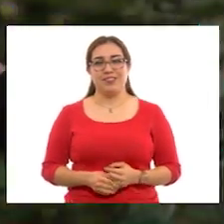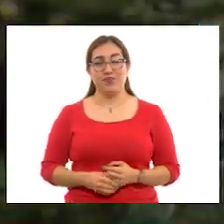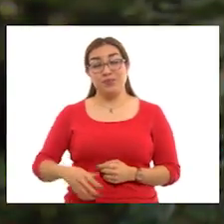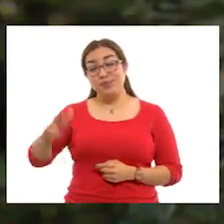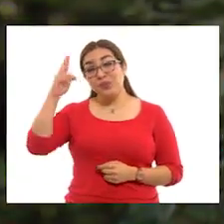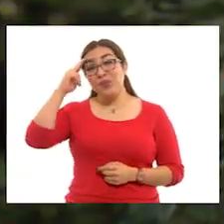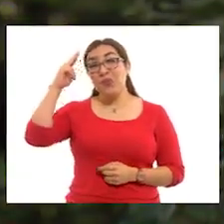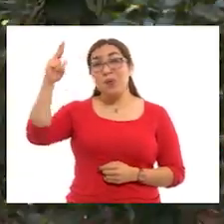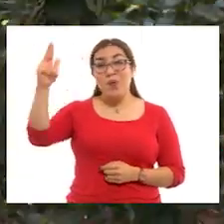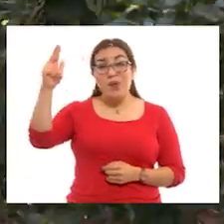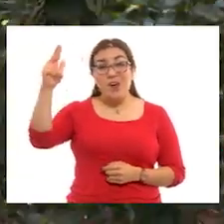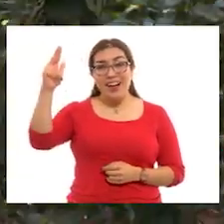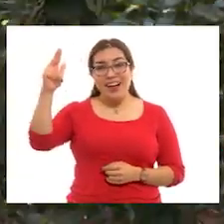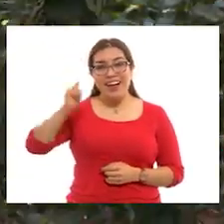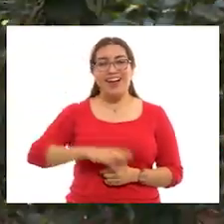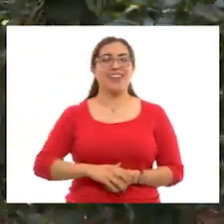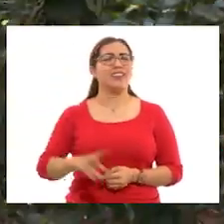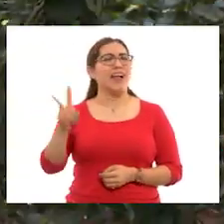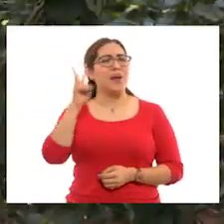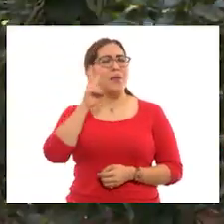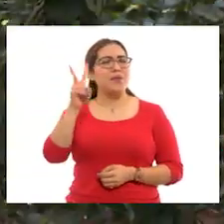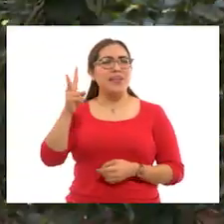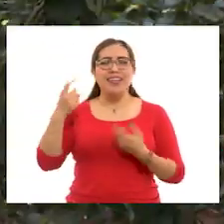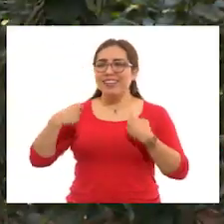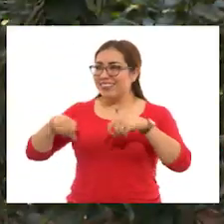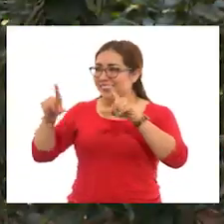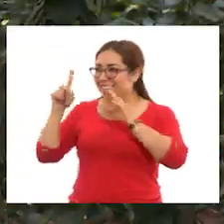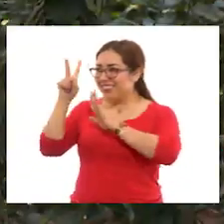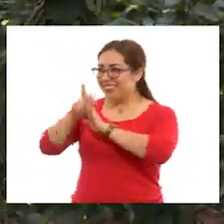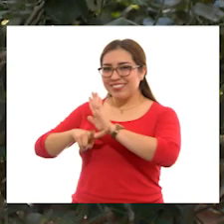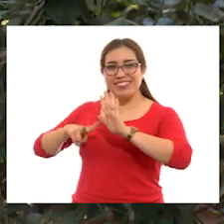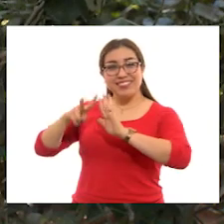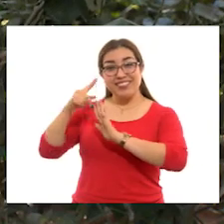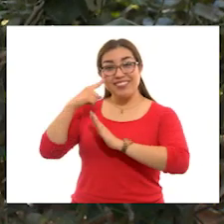¡Hola! ¡Vamos a ver el siguiente video!